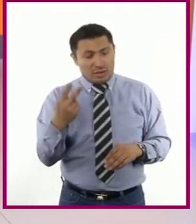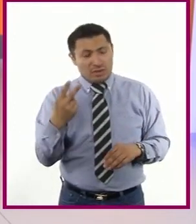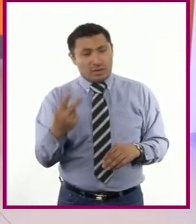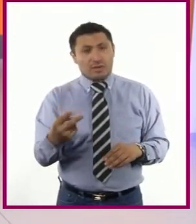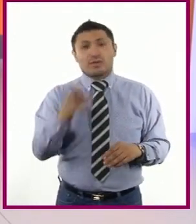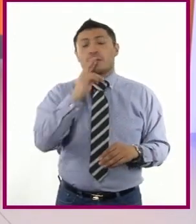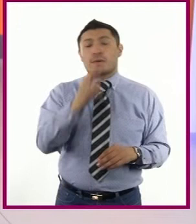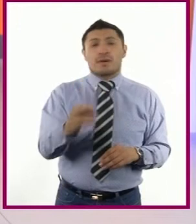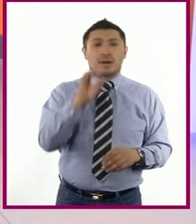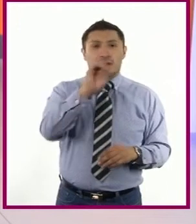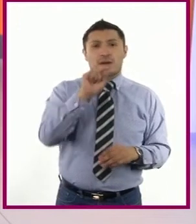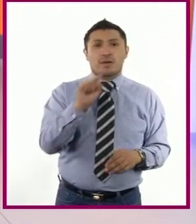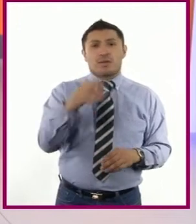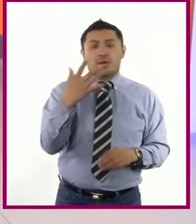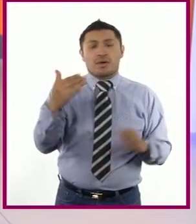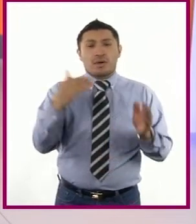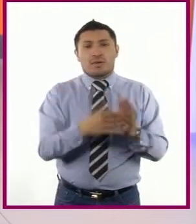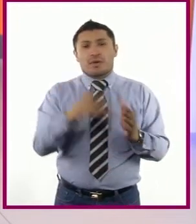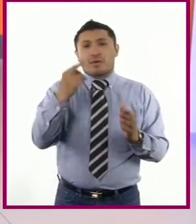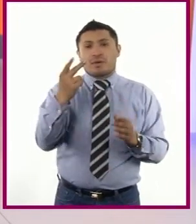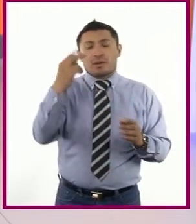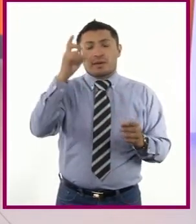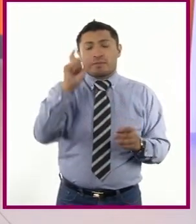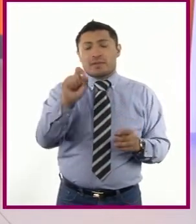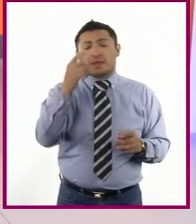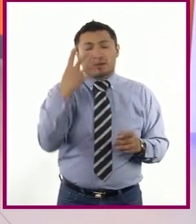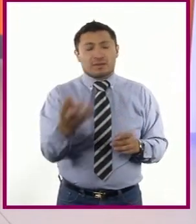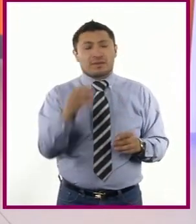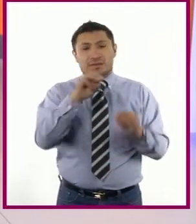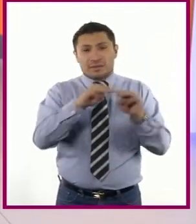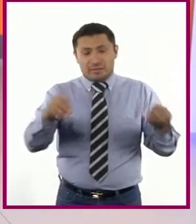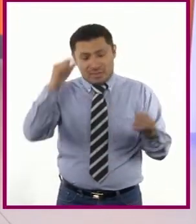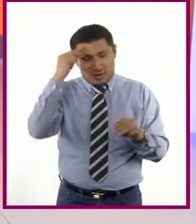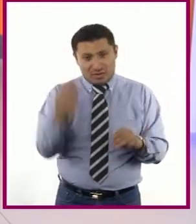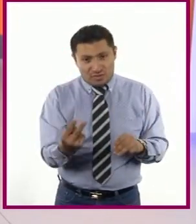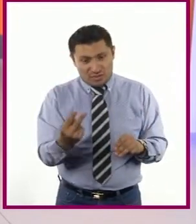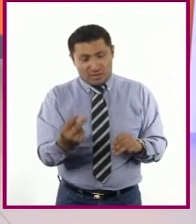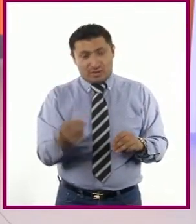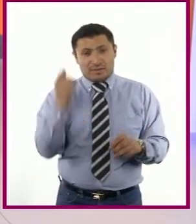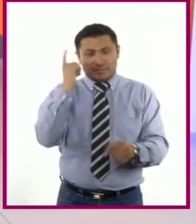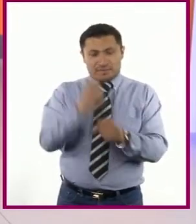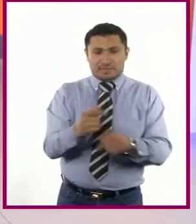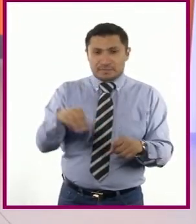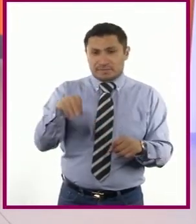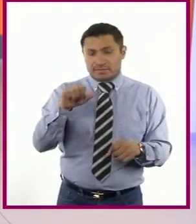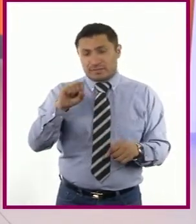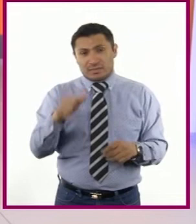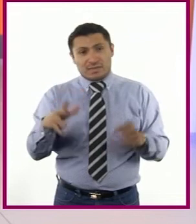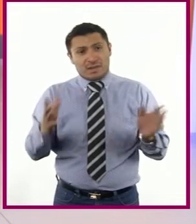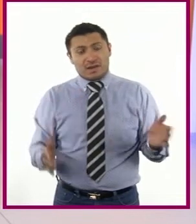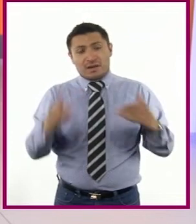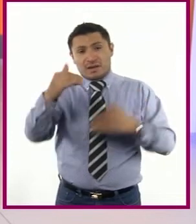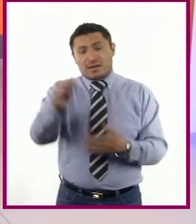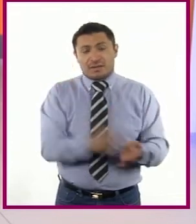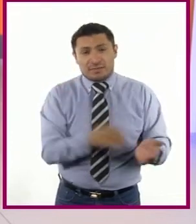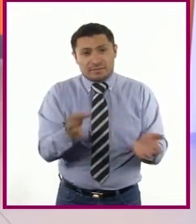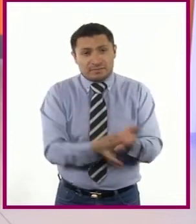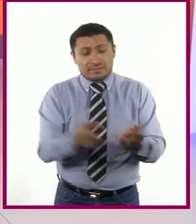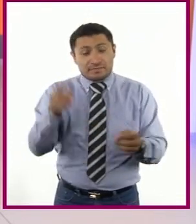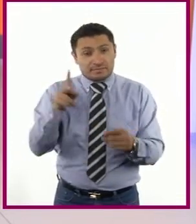a 0.5024 metros cuadrados. Para calcular la masa de la lámina retirada, se puede